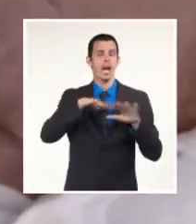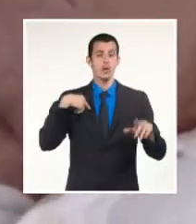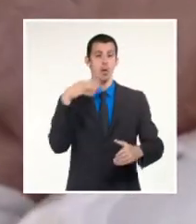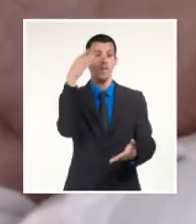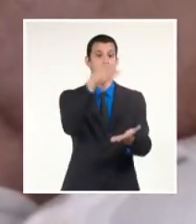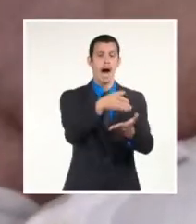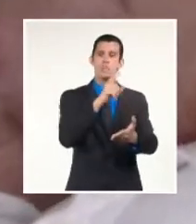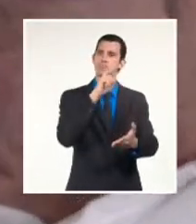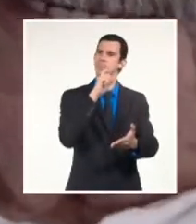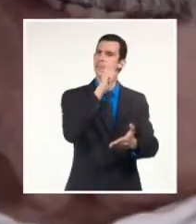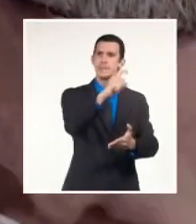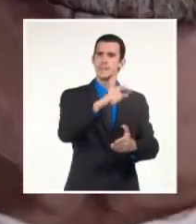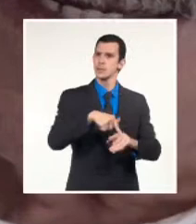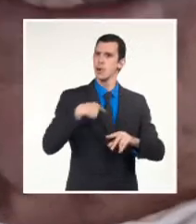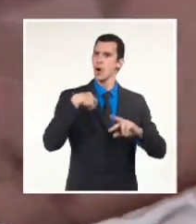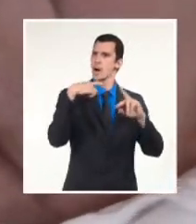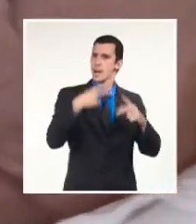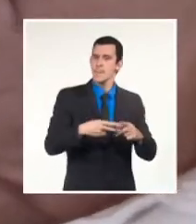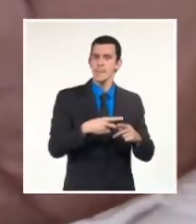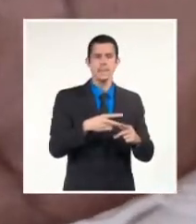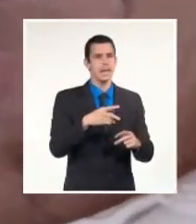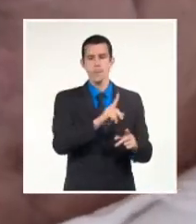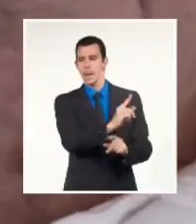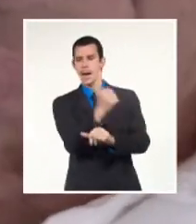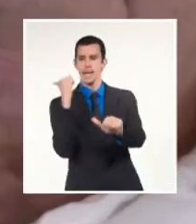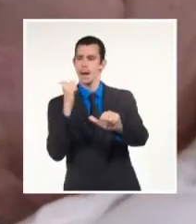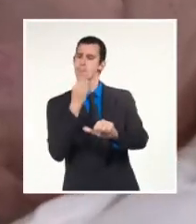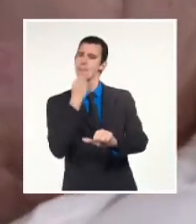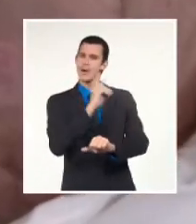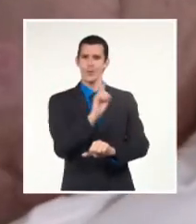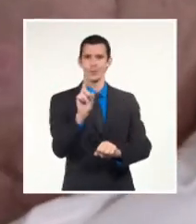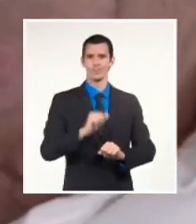se me salieron un par de lágrimas silenciosamente